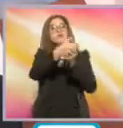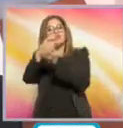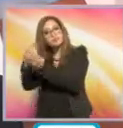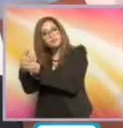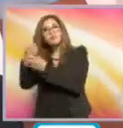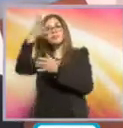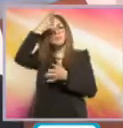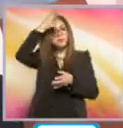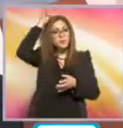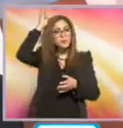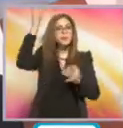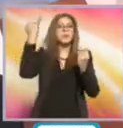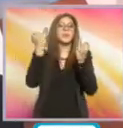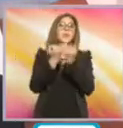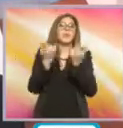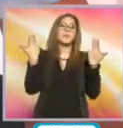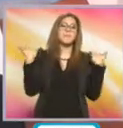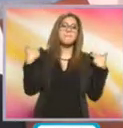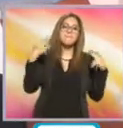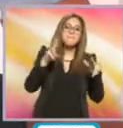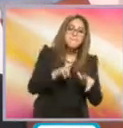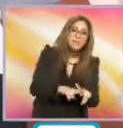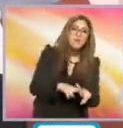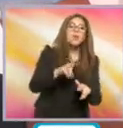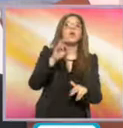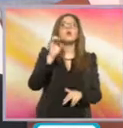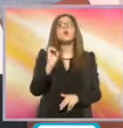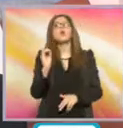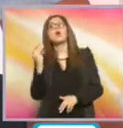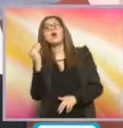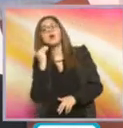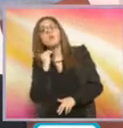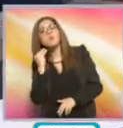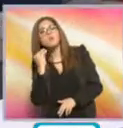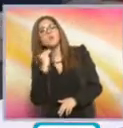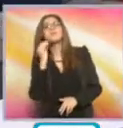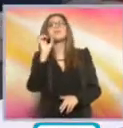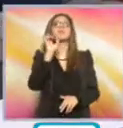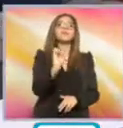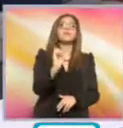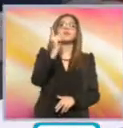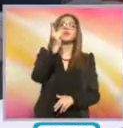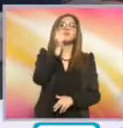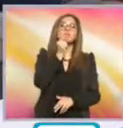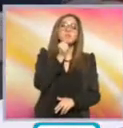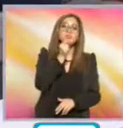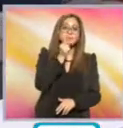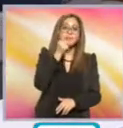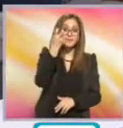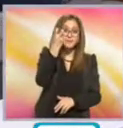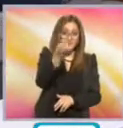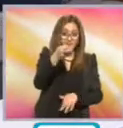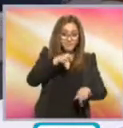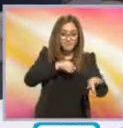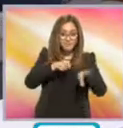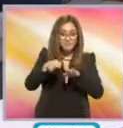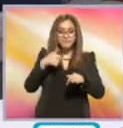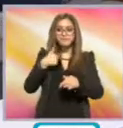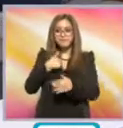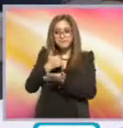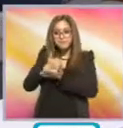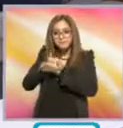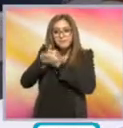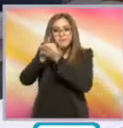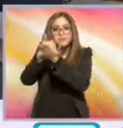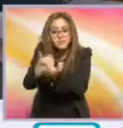maestras, maestros, y pueden ser también abogados, policías. Entonces tiene que ver con esa relación de brindar